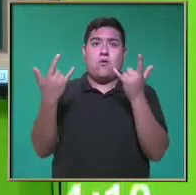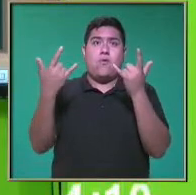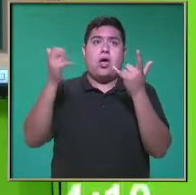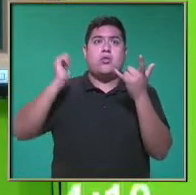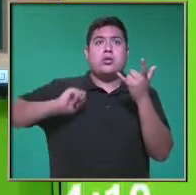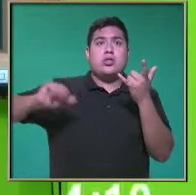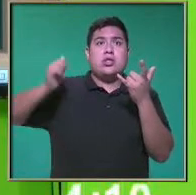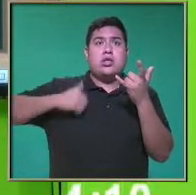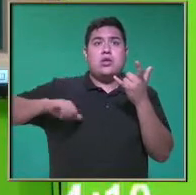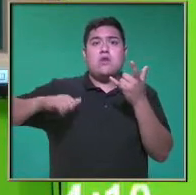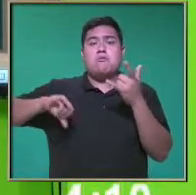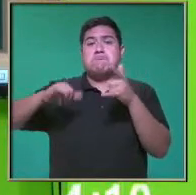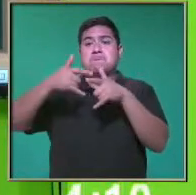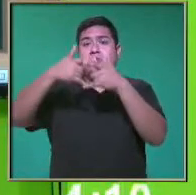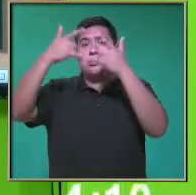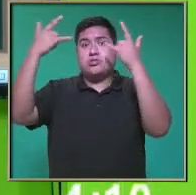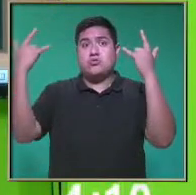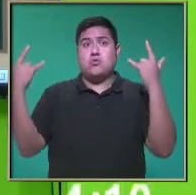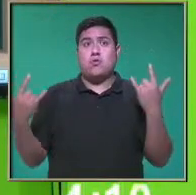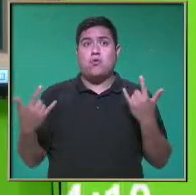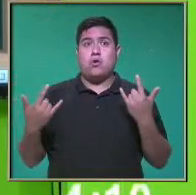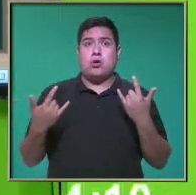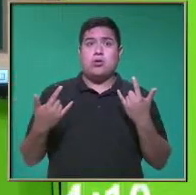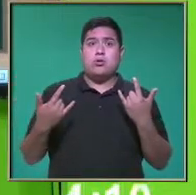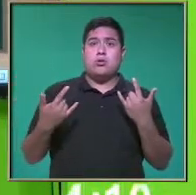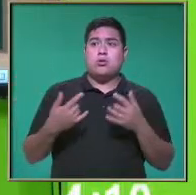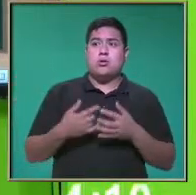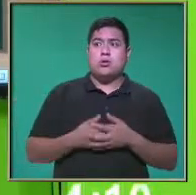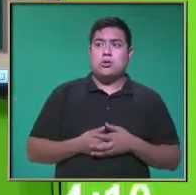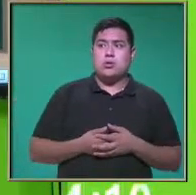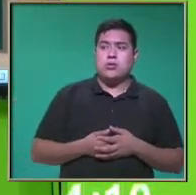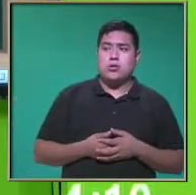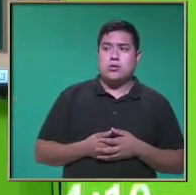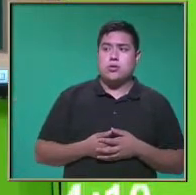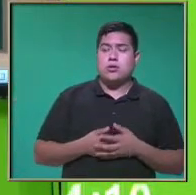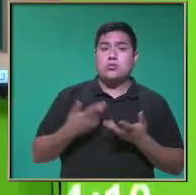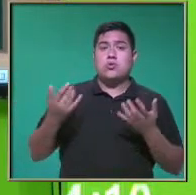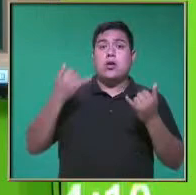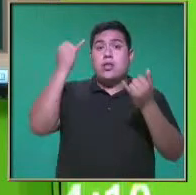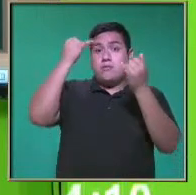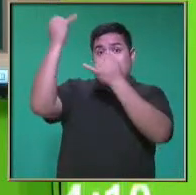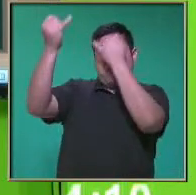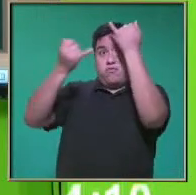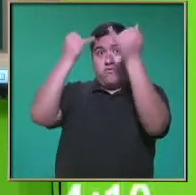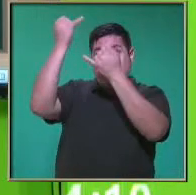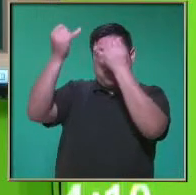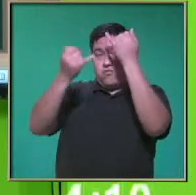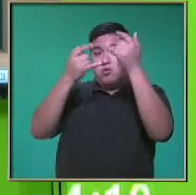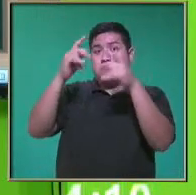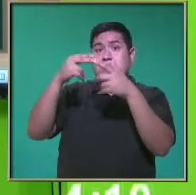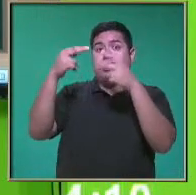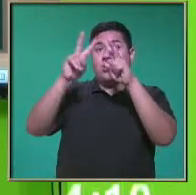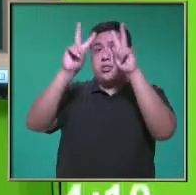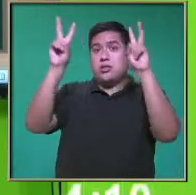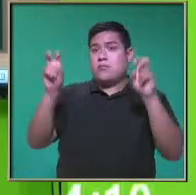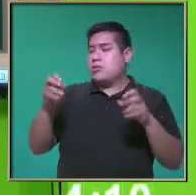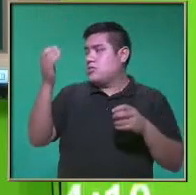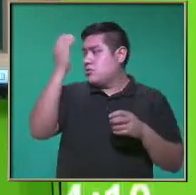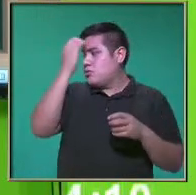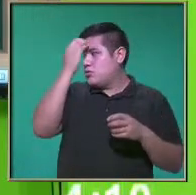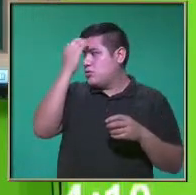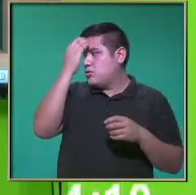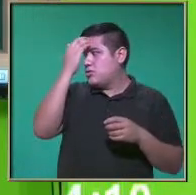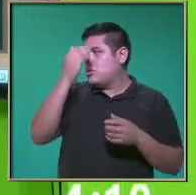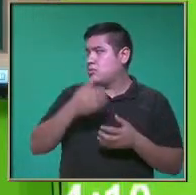fables. Conocemos el nombre, por ejemplo, de fábulas, de historias fantasiosas, de historias clásicas, porque no todos los cuentos clásicos son